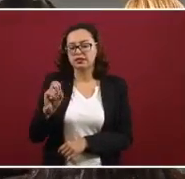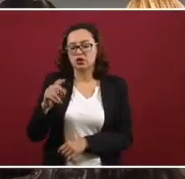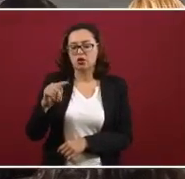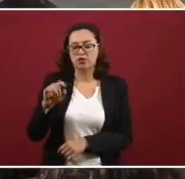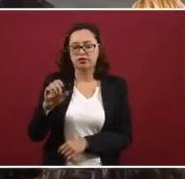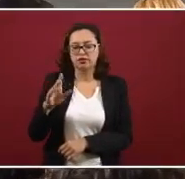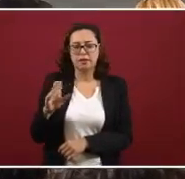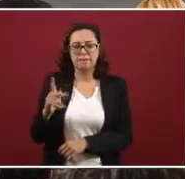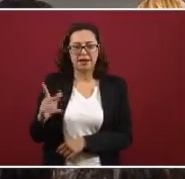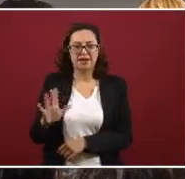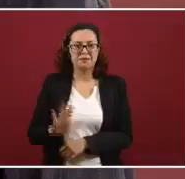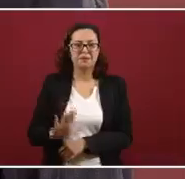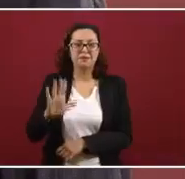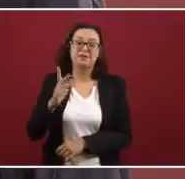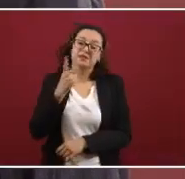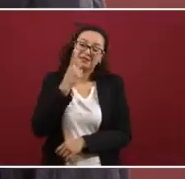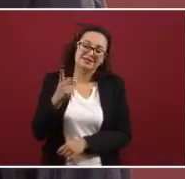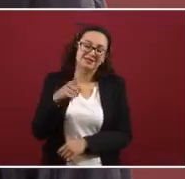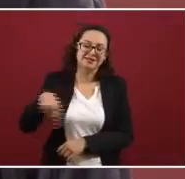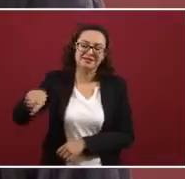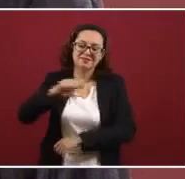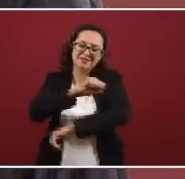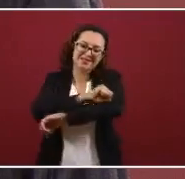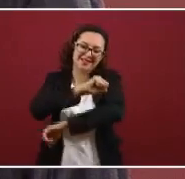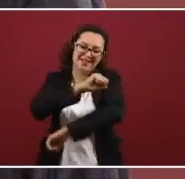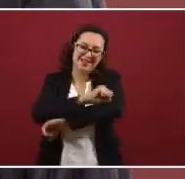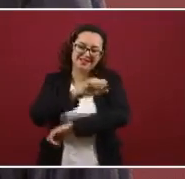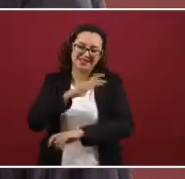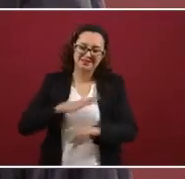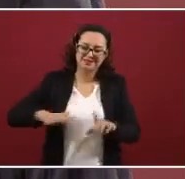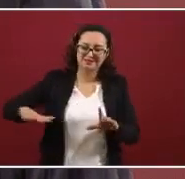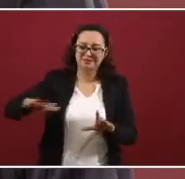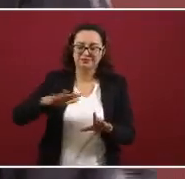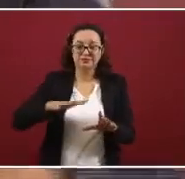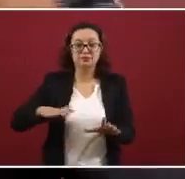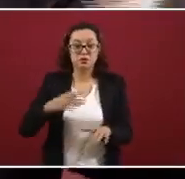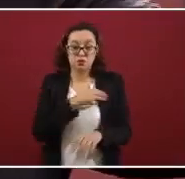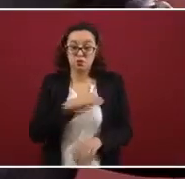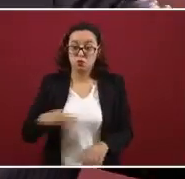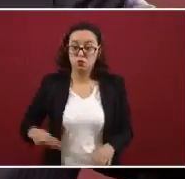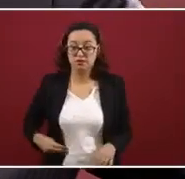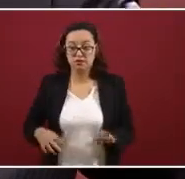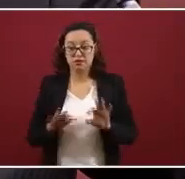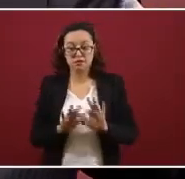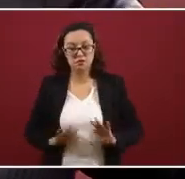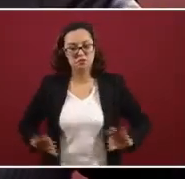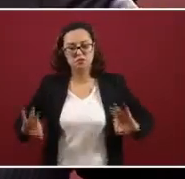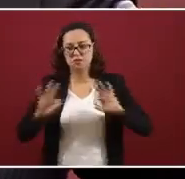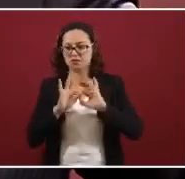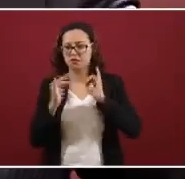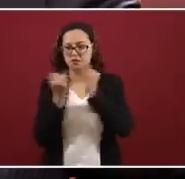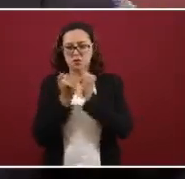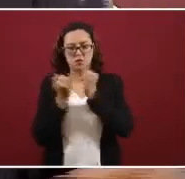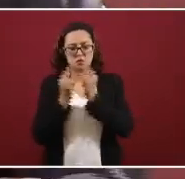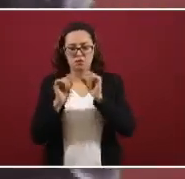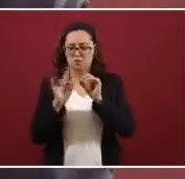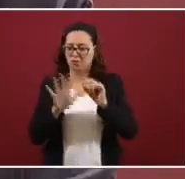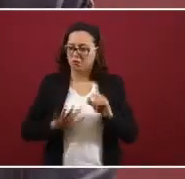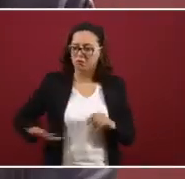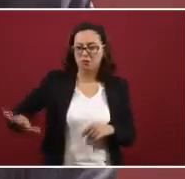la Huasteca veracruzana, municipio importante, como todos los municipios de esa